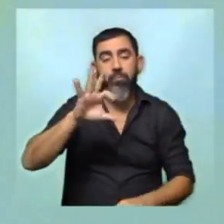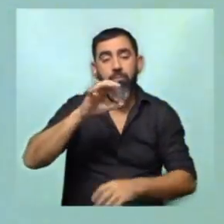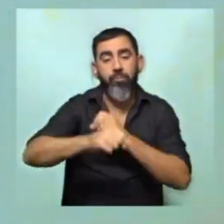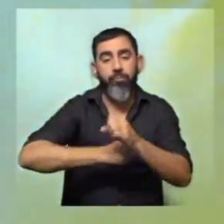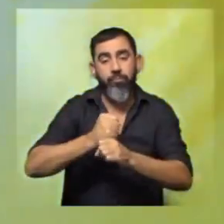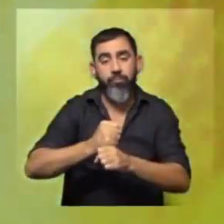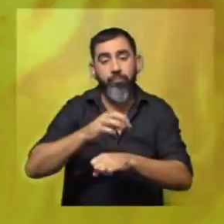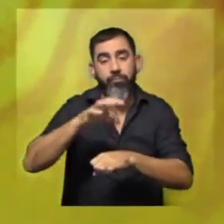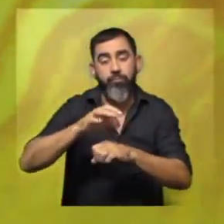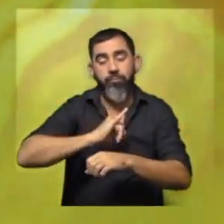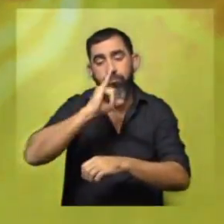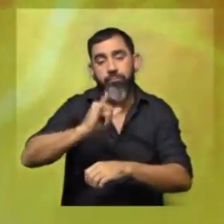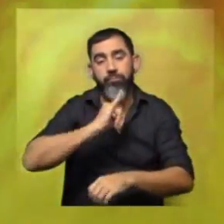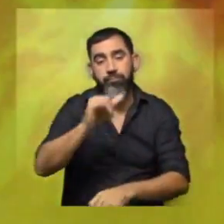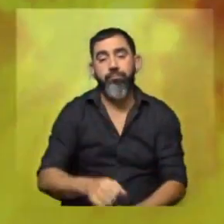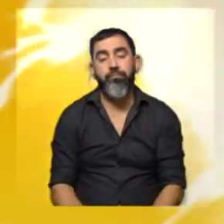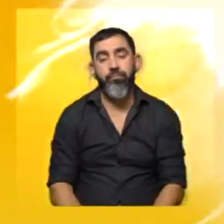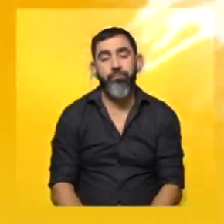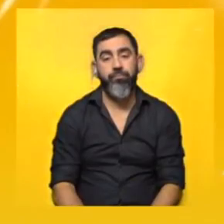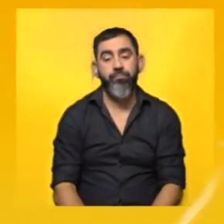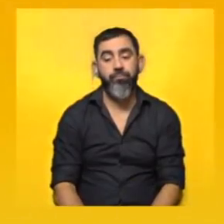Silvia Vázquez nos lo cuenta.